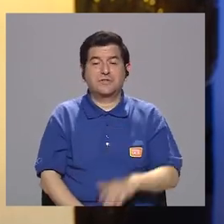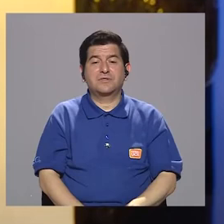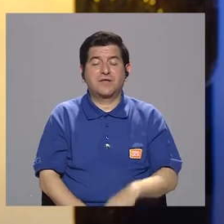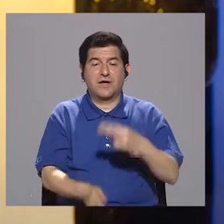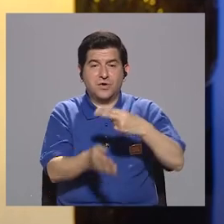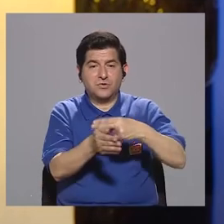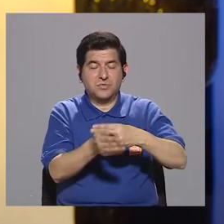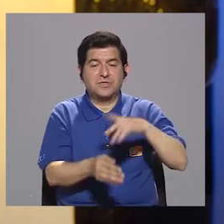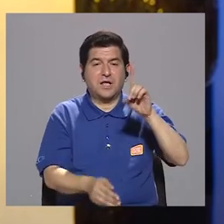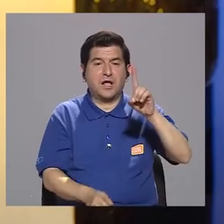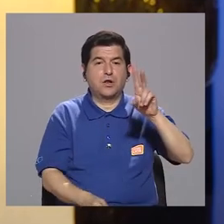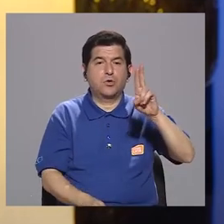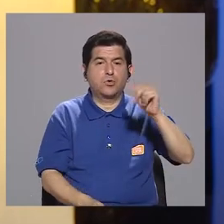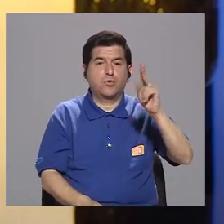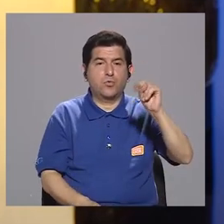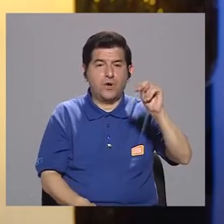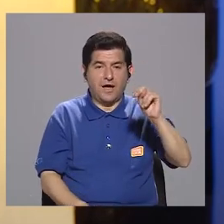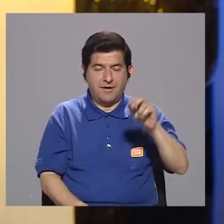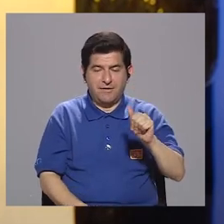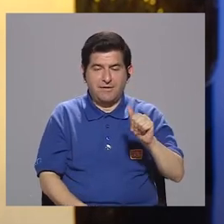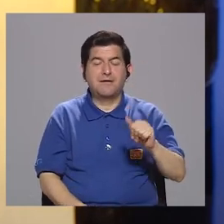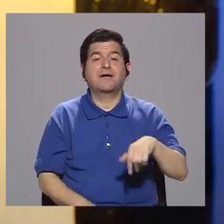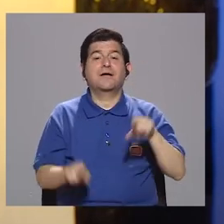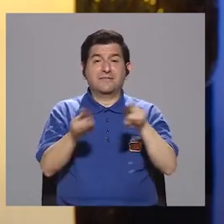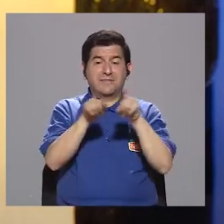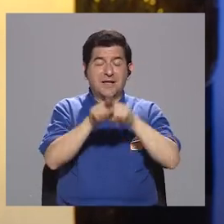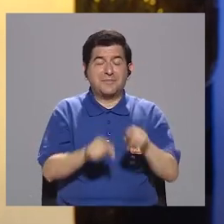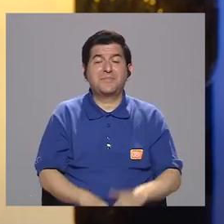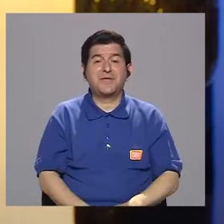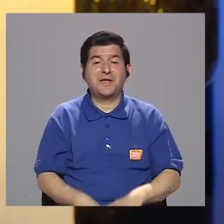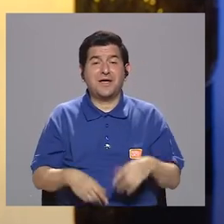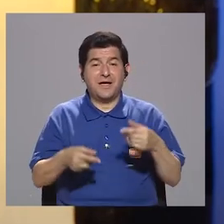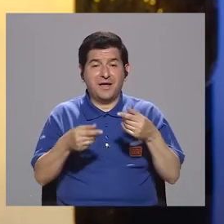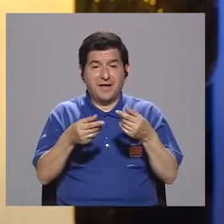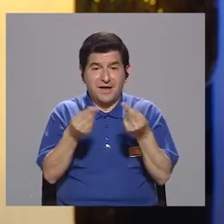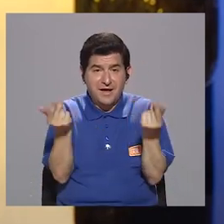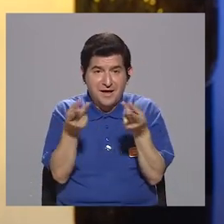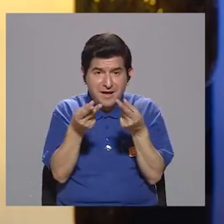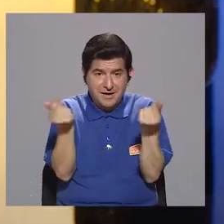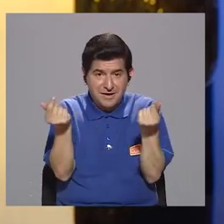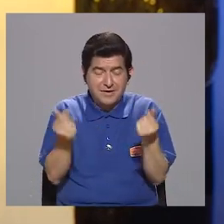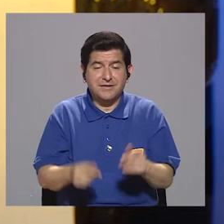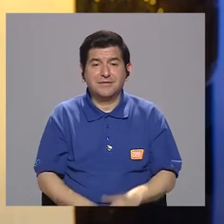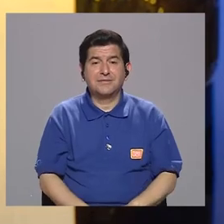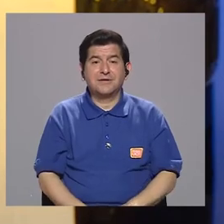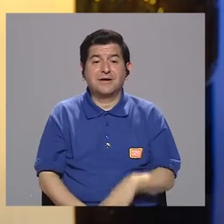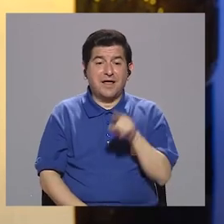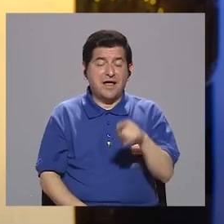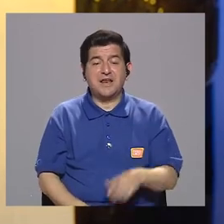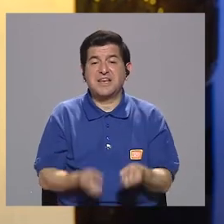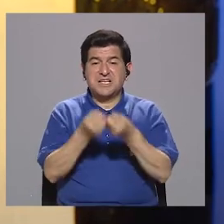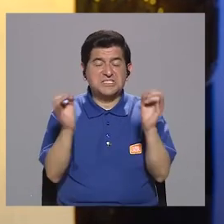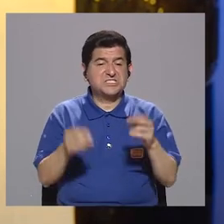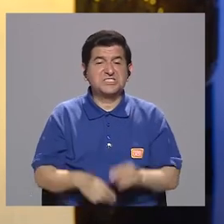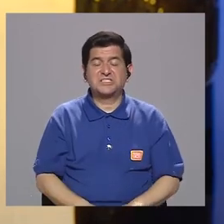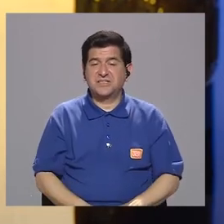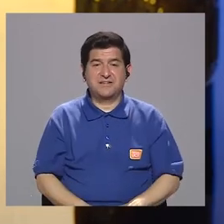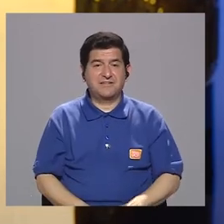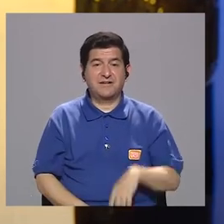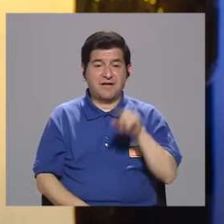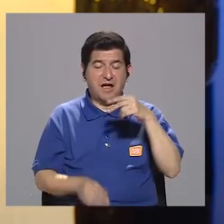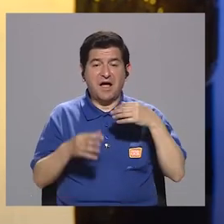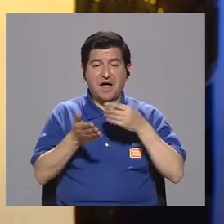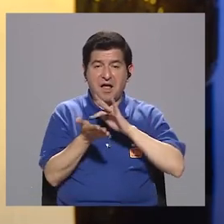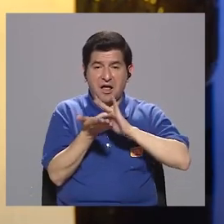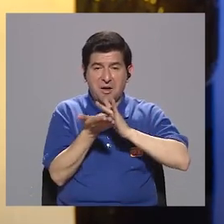veces gratuitamente, e incluso repartía medicinas en forma gratuita, tanto que llegó a que la gente le